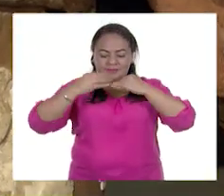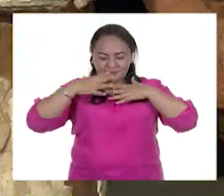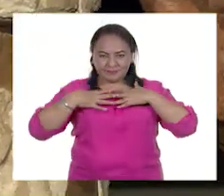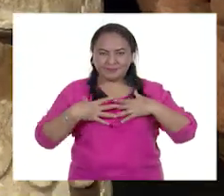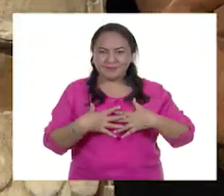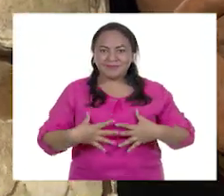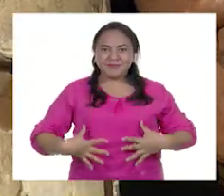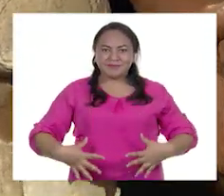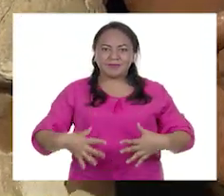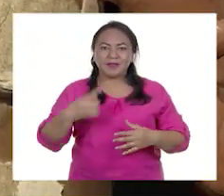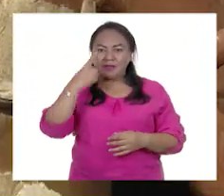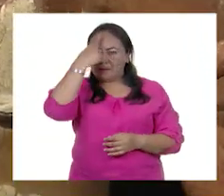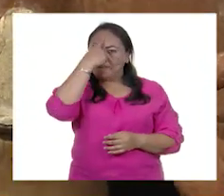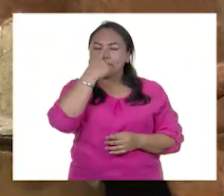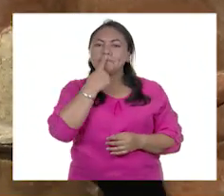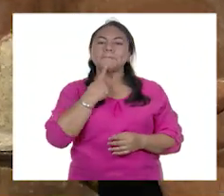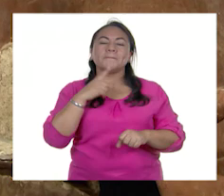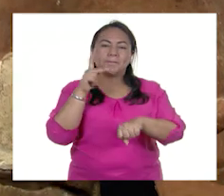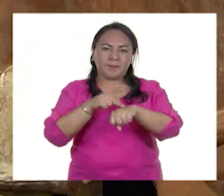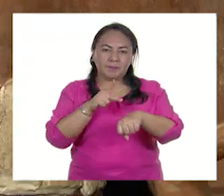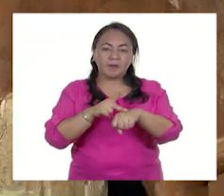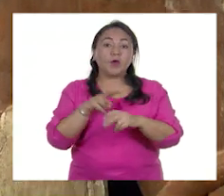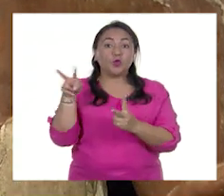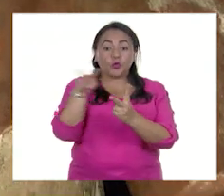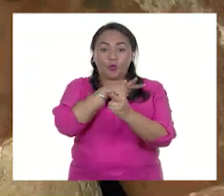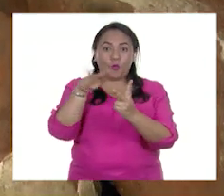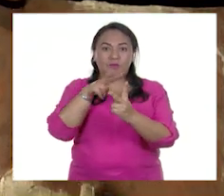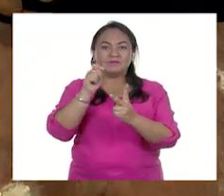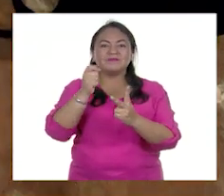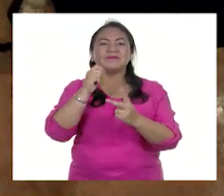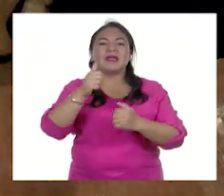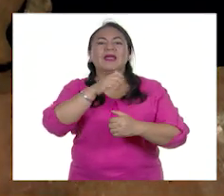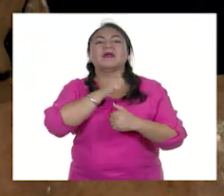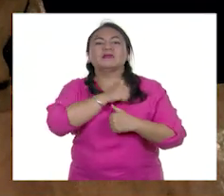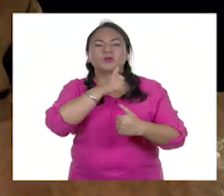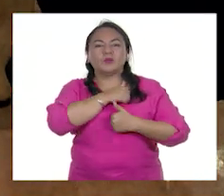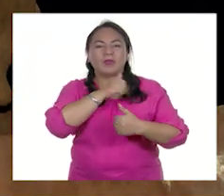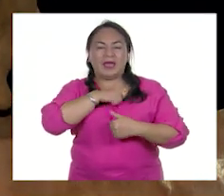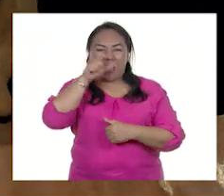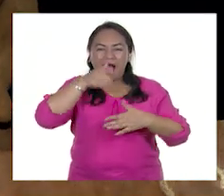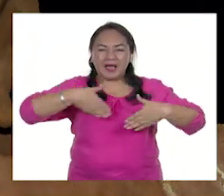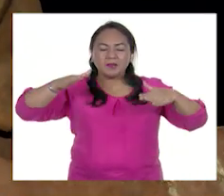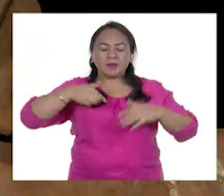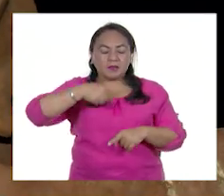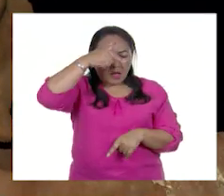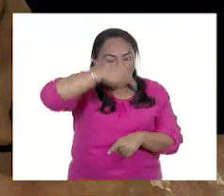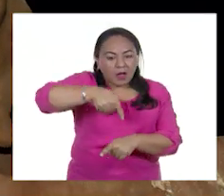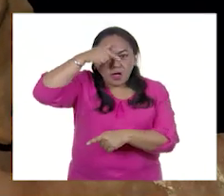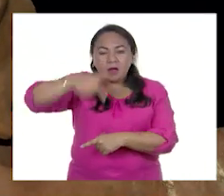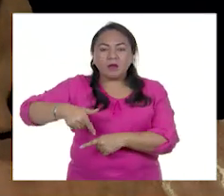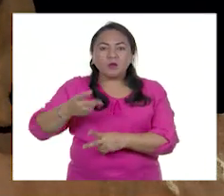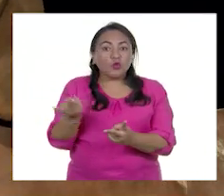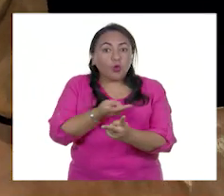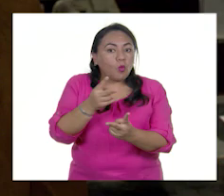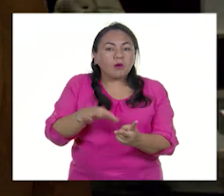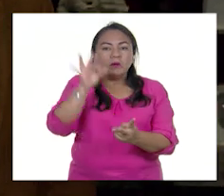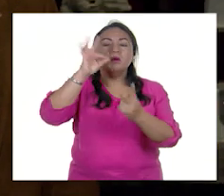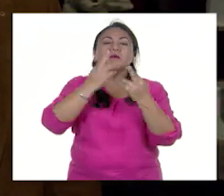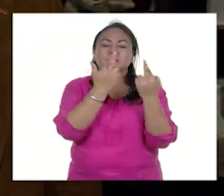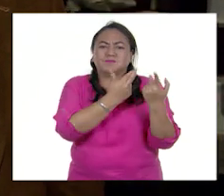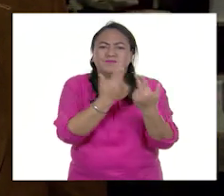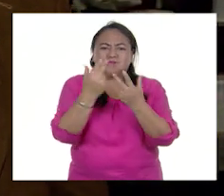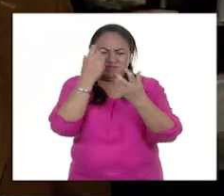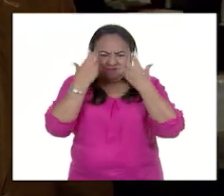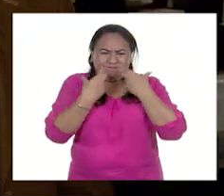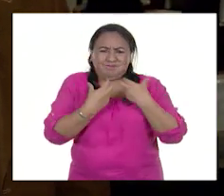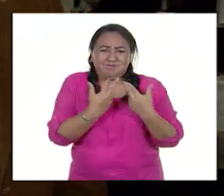¿no? en estas esculturas. Las dos esculturas de guerreros águilas se encontraron literalmente rotas en miles